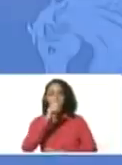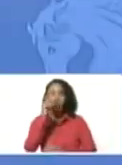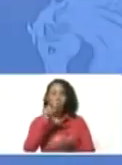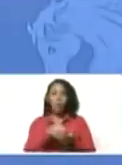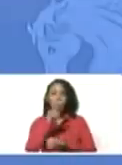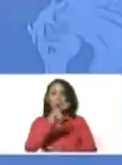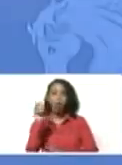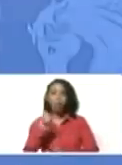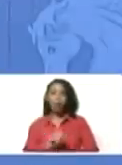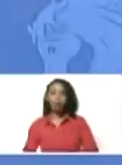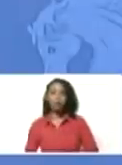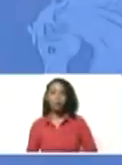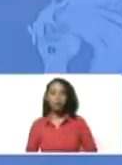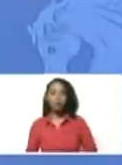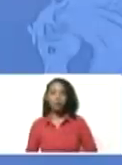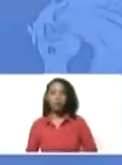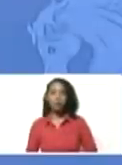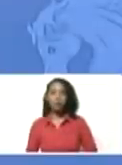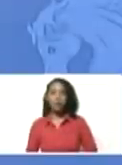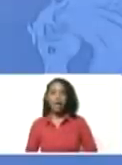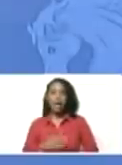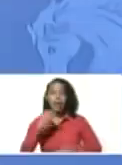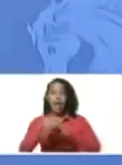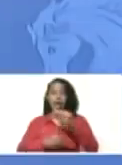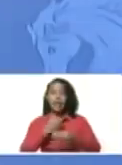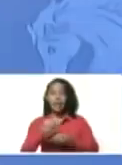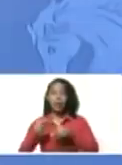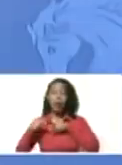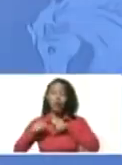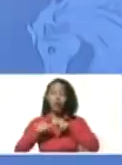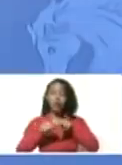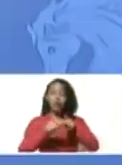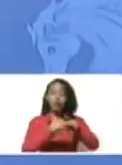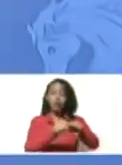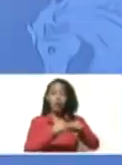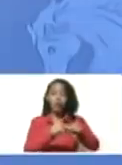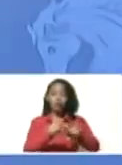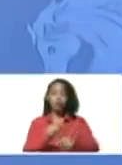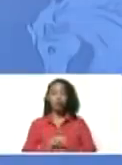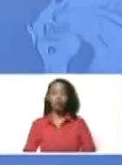2020, se le hicimos paralelo, Ernesto,